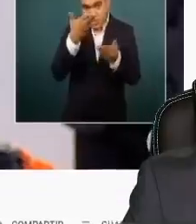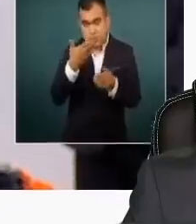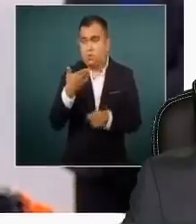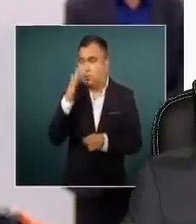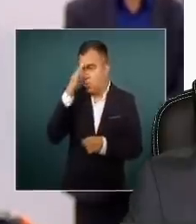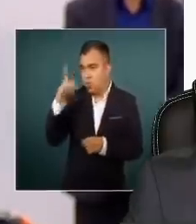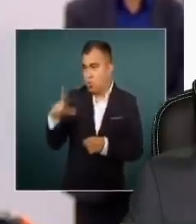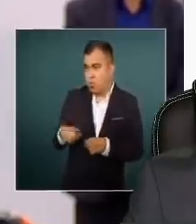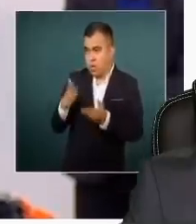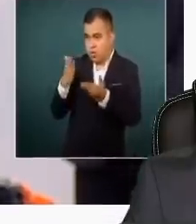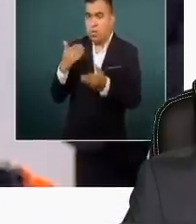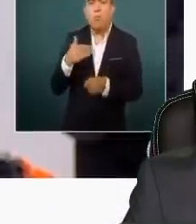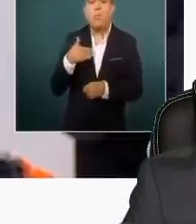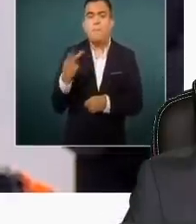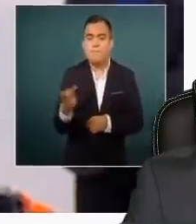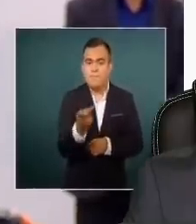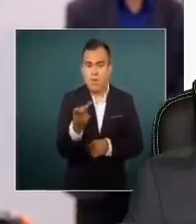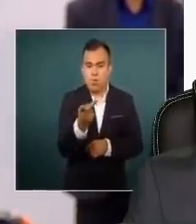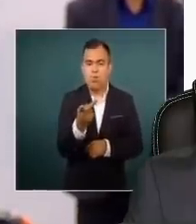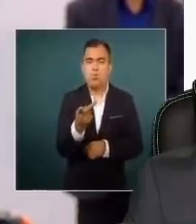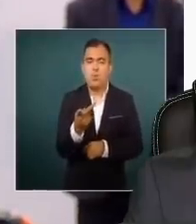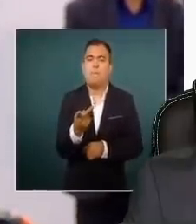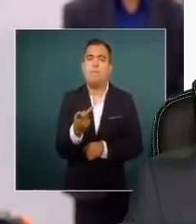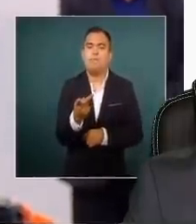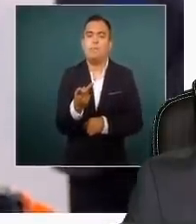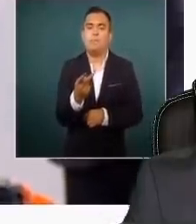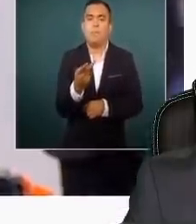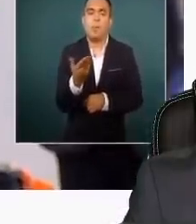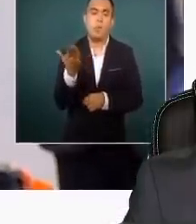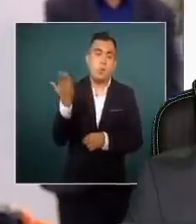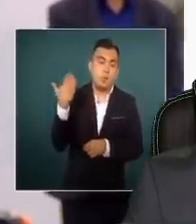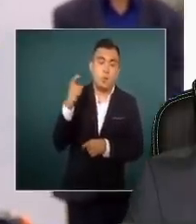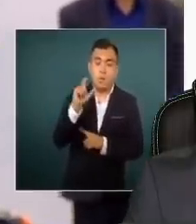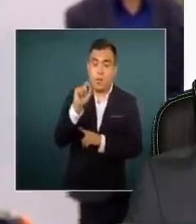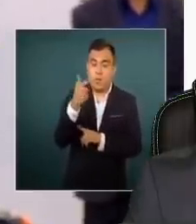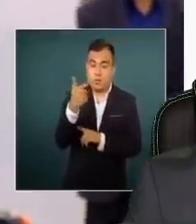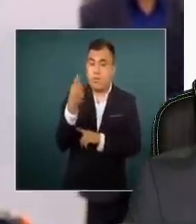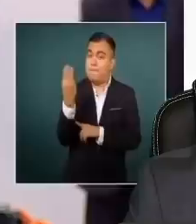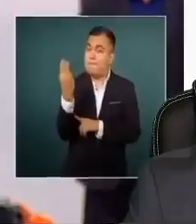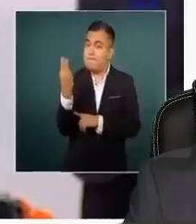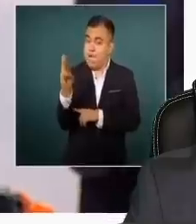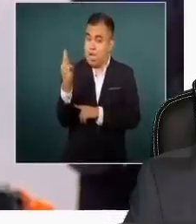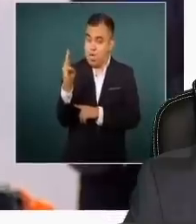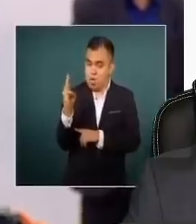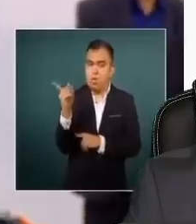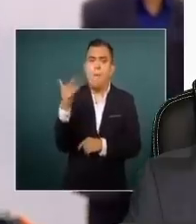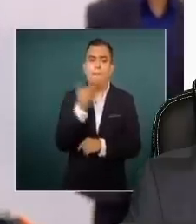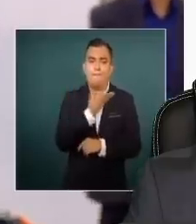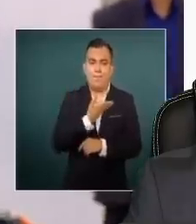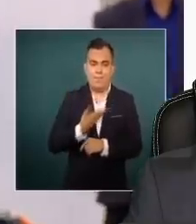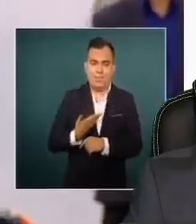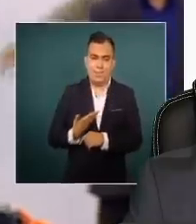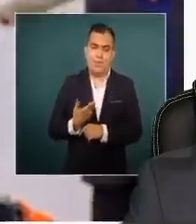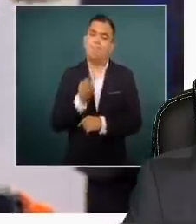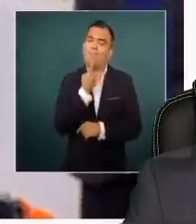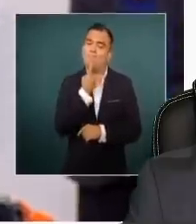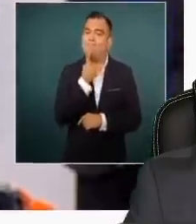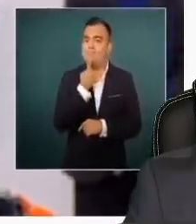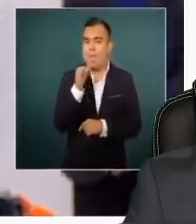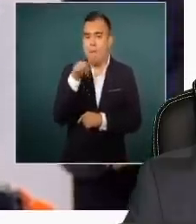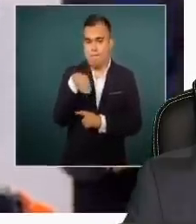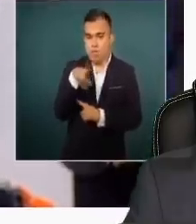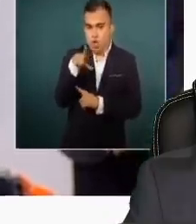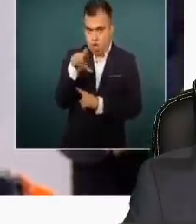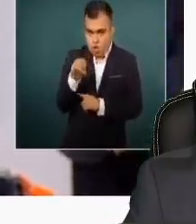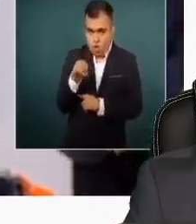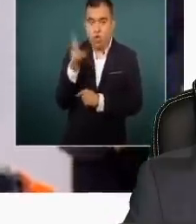el señor gobernador mi pregunta es la siguiente el pasado 27 de mayo el presidente mes manuel lópez obrador